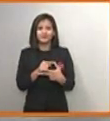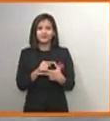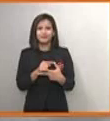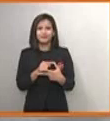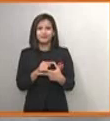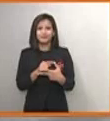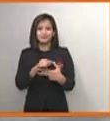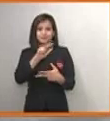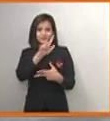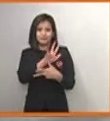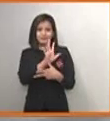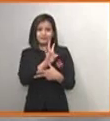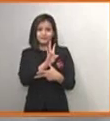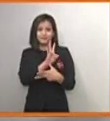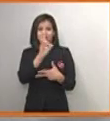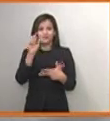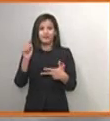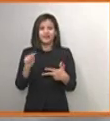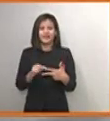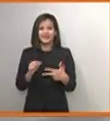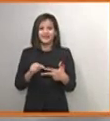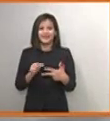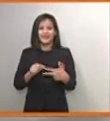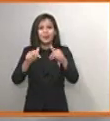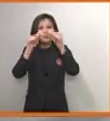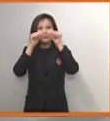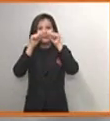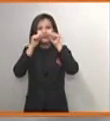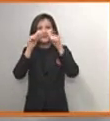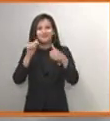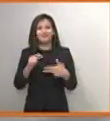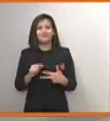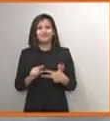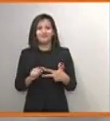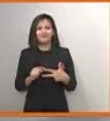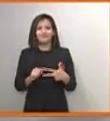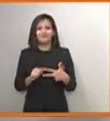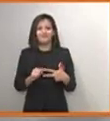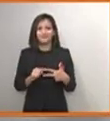el 37. Segundo número ganador, atentos,